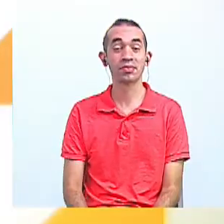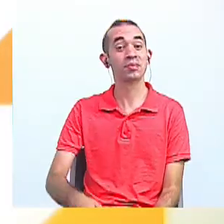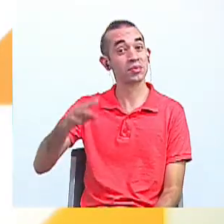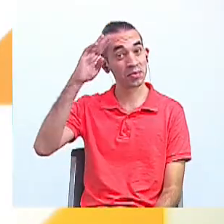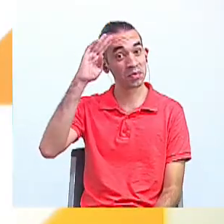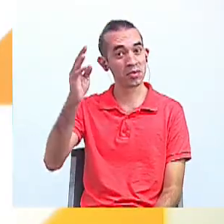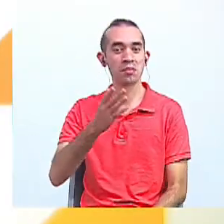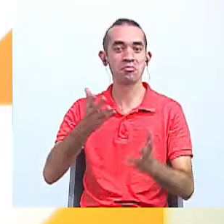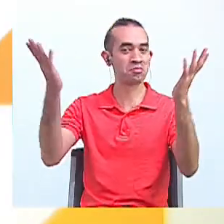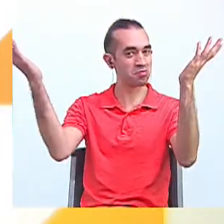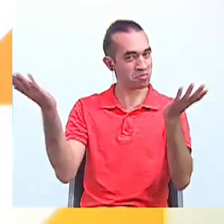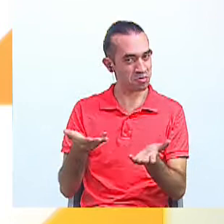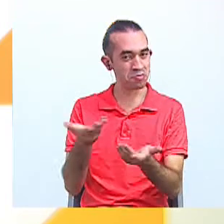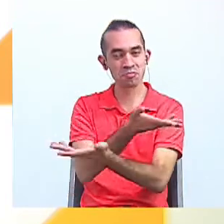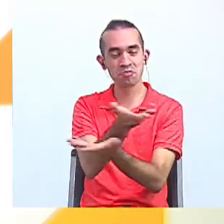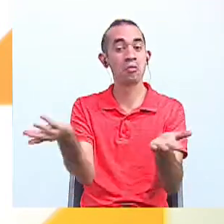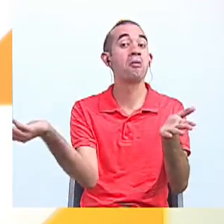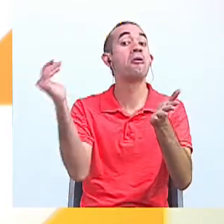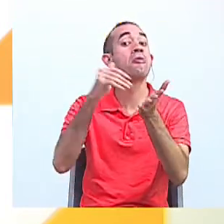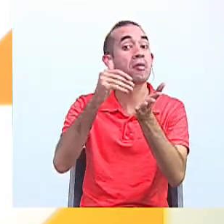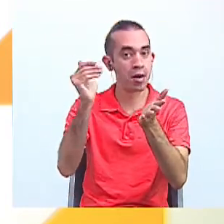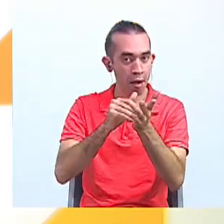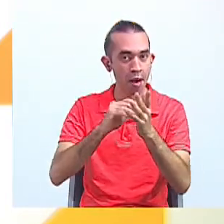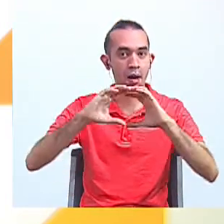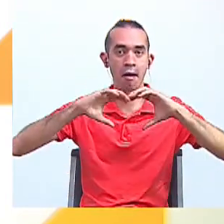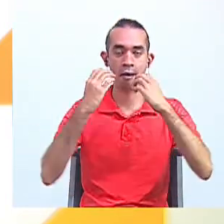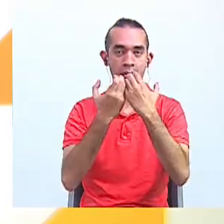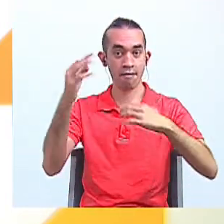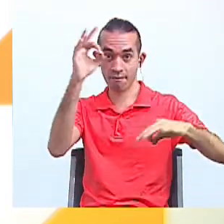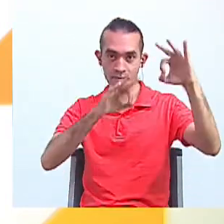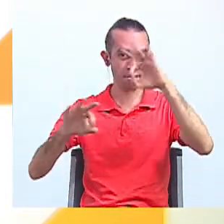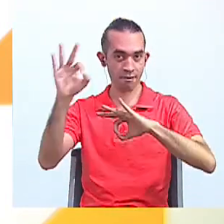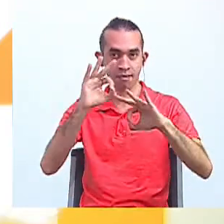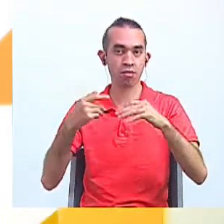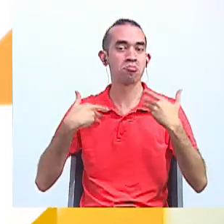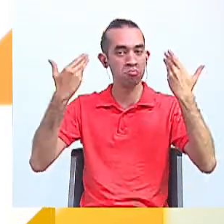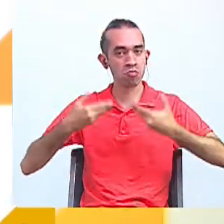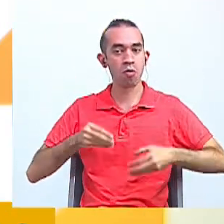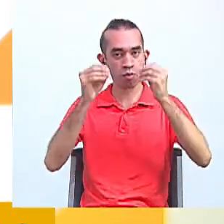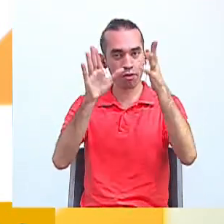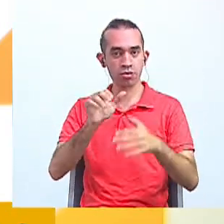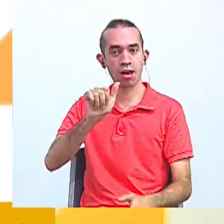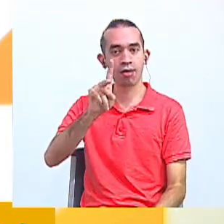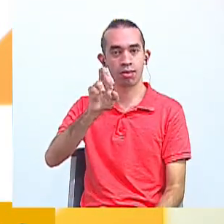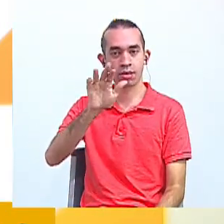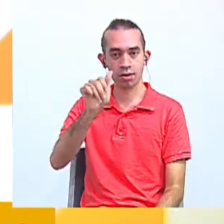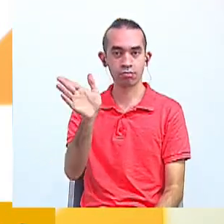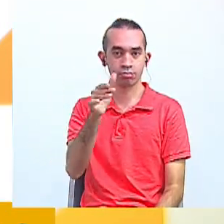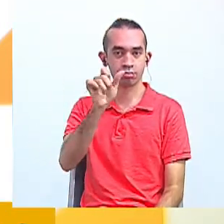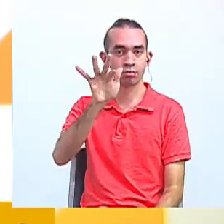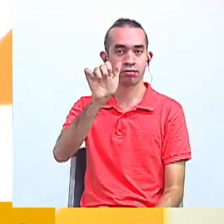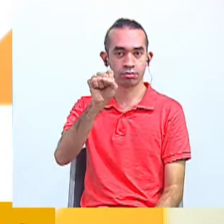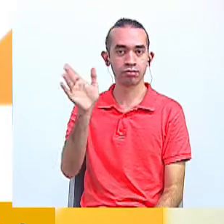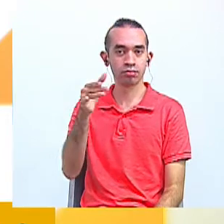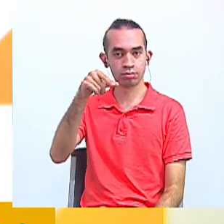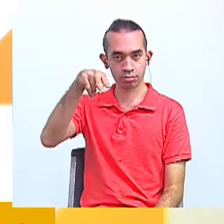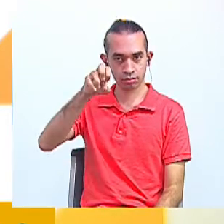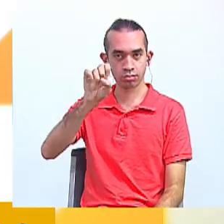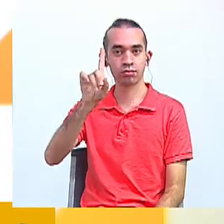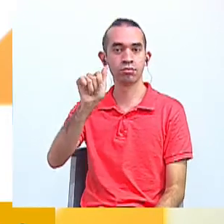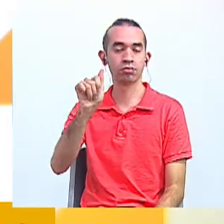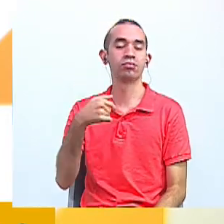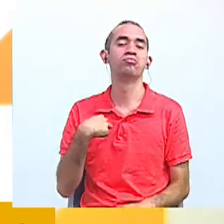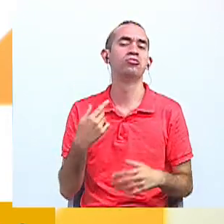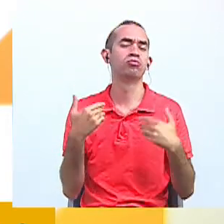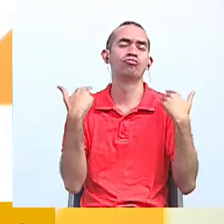Hola, bienvenidos nuevamente a esta clase de física. Soy la profesora Andrea Arias Quesada y estoy muy contenta